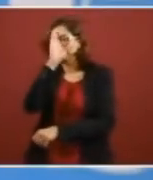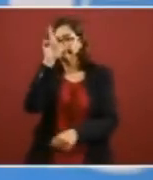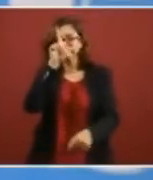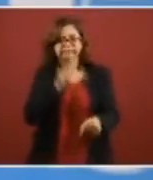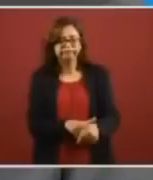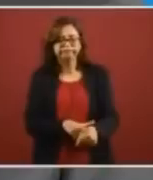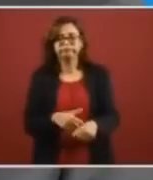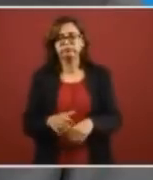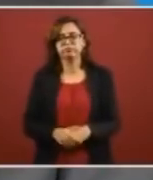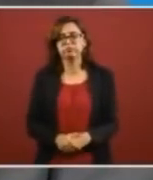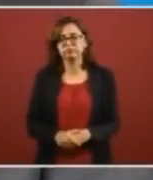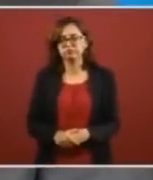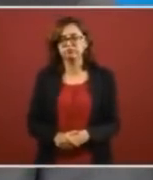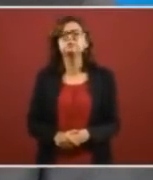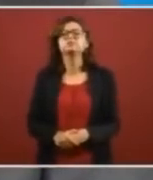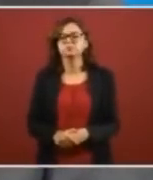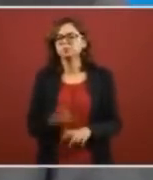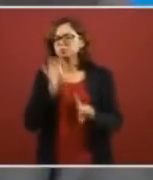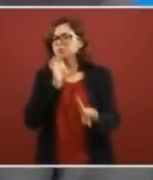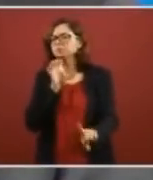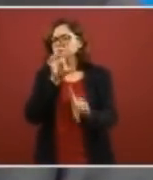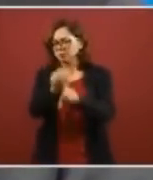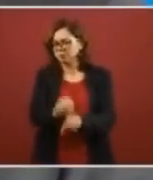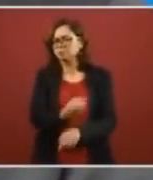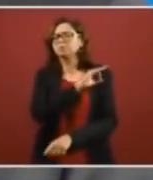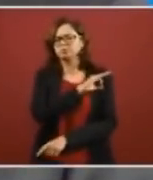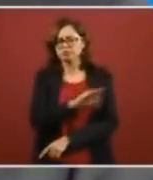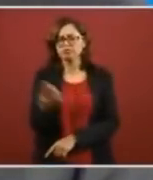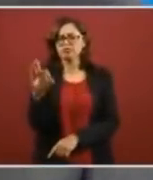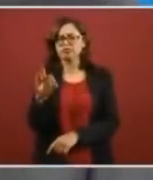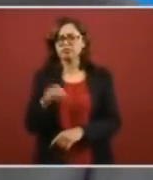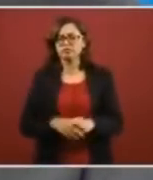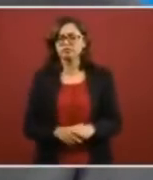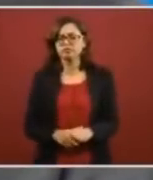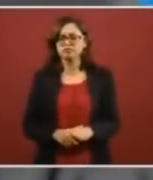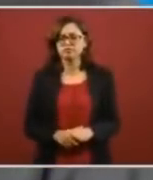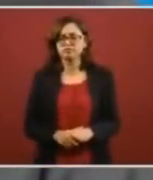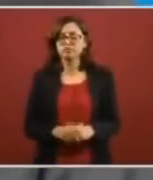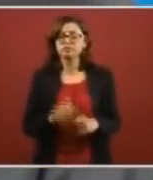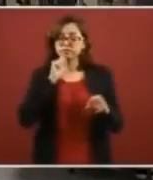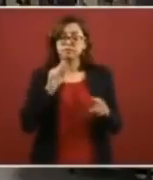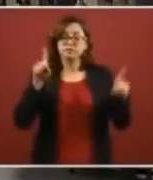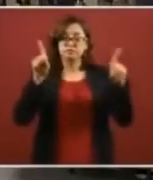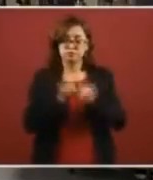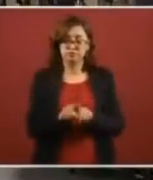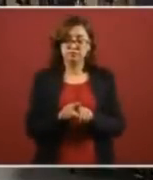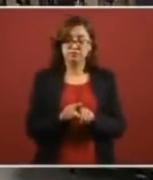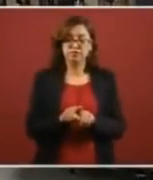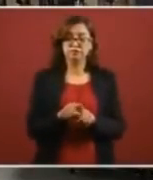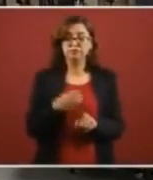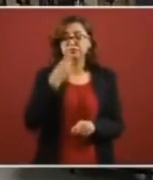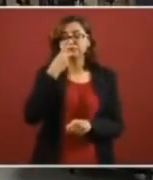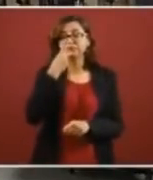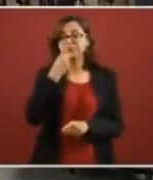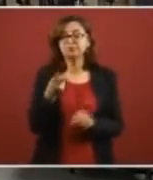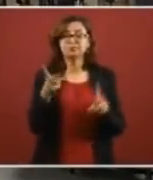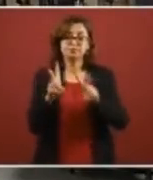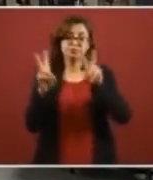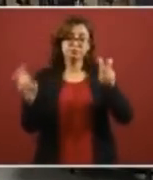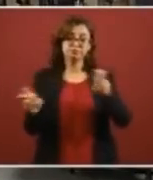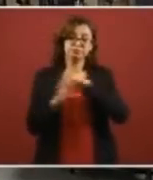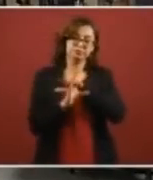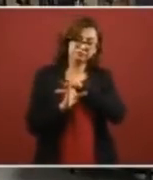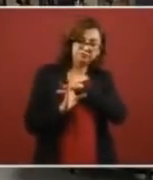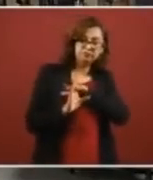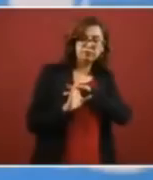culturas. Y lo vamos a lograr. Y como aquí se dijo, la migración va